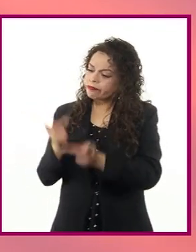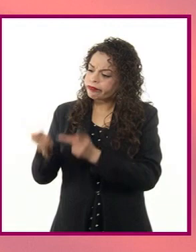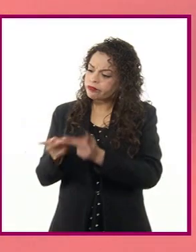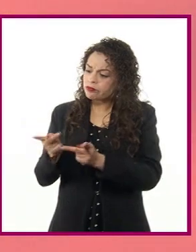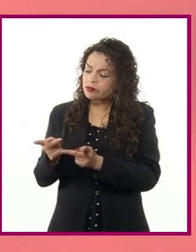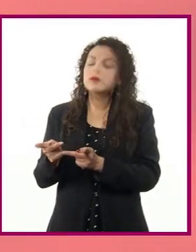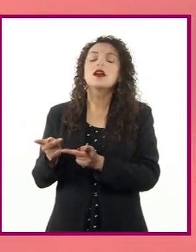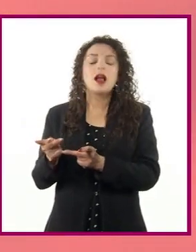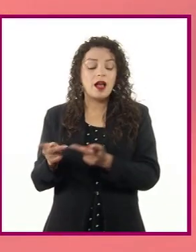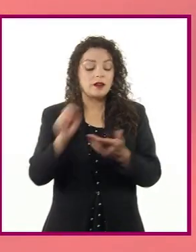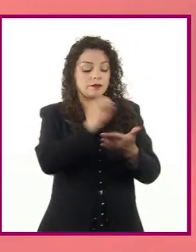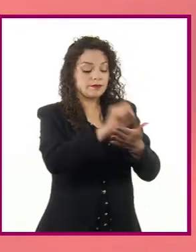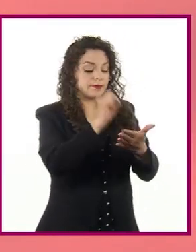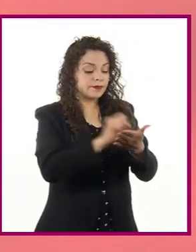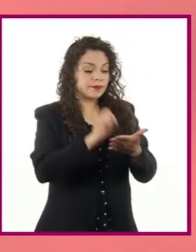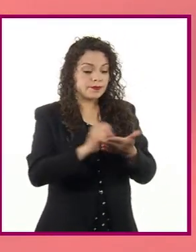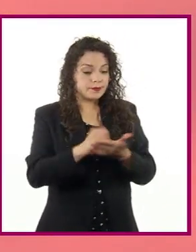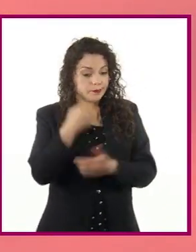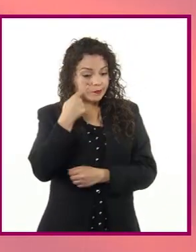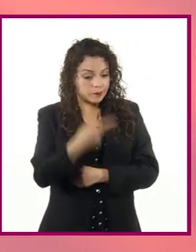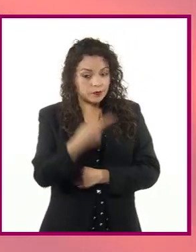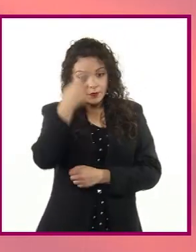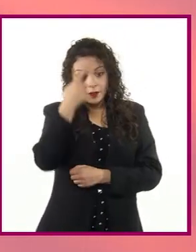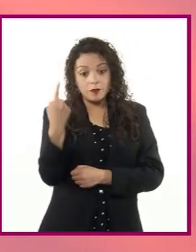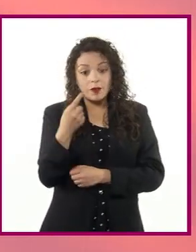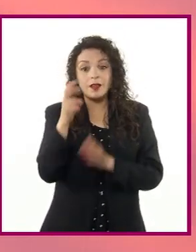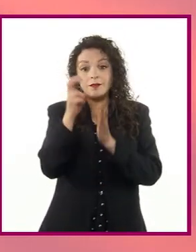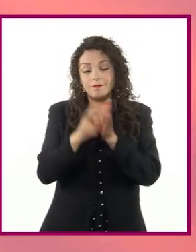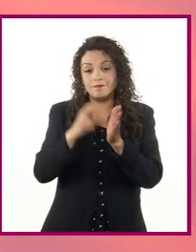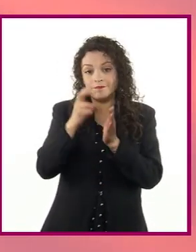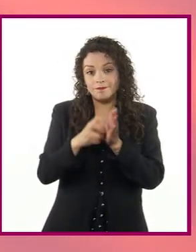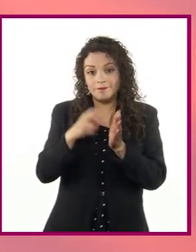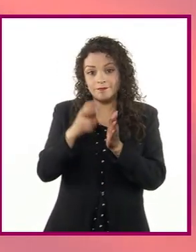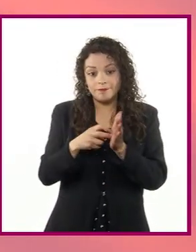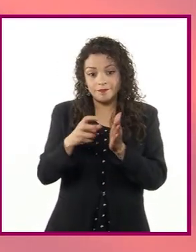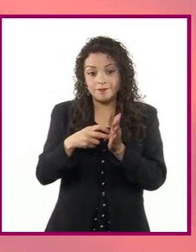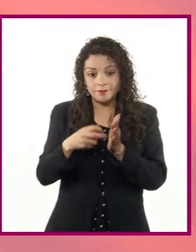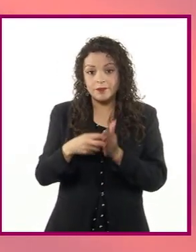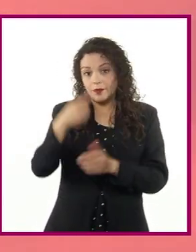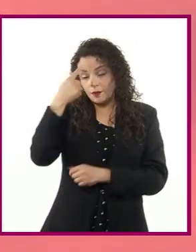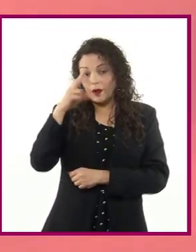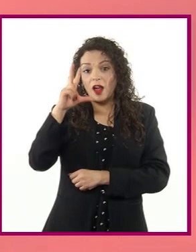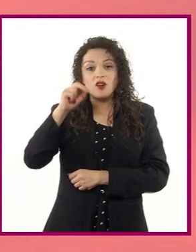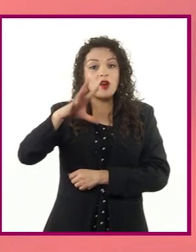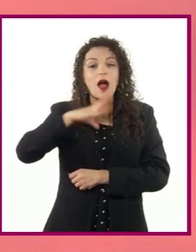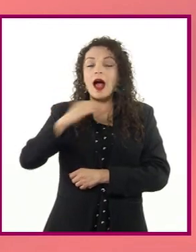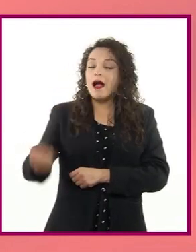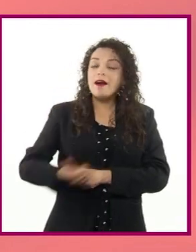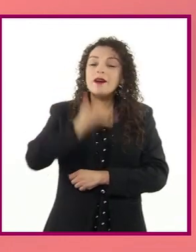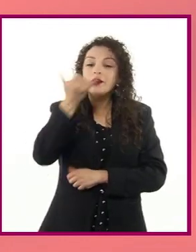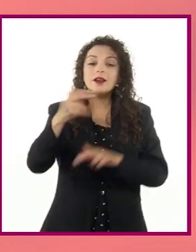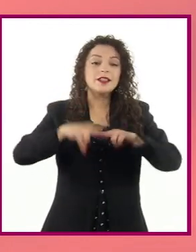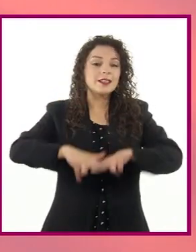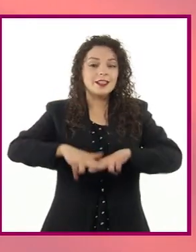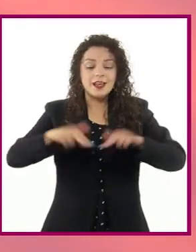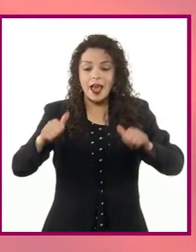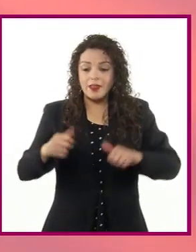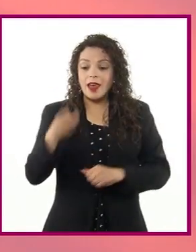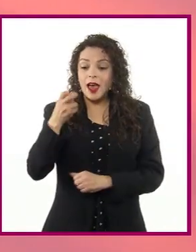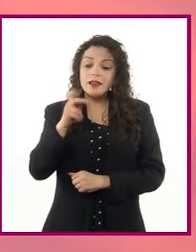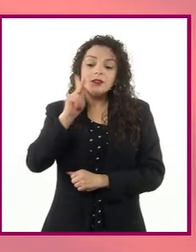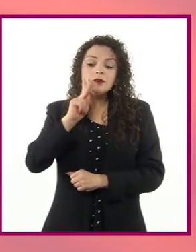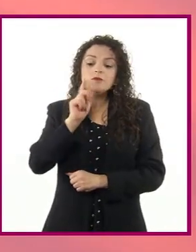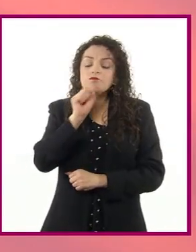autor, con la finalidad de editar la historieta y presentarla sin fallas. En esta prueba también